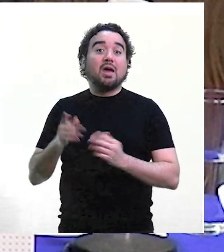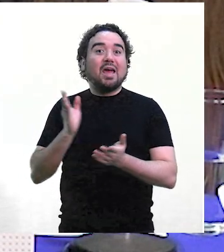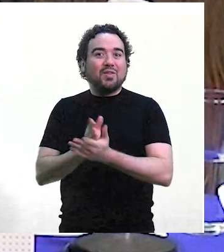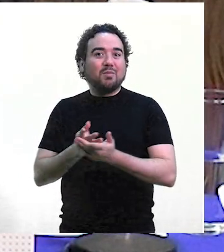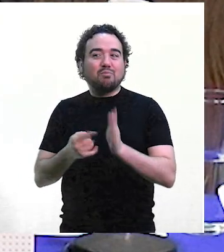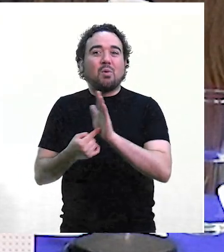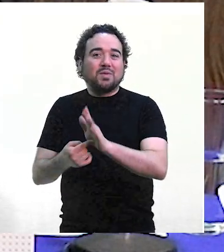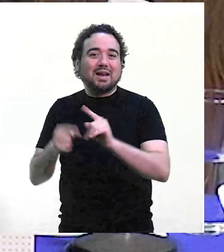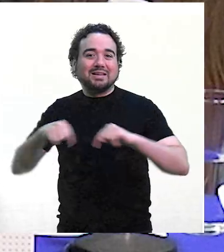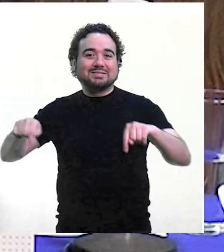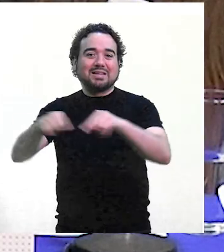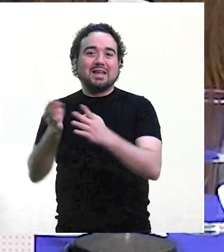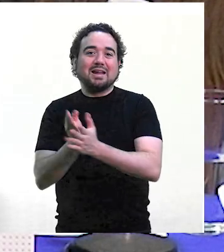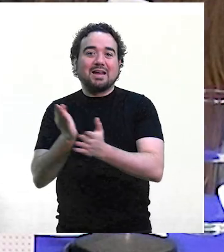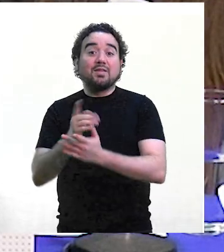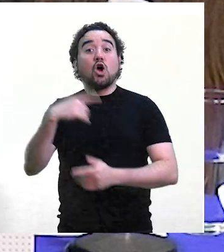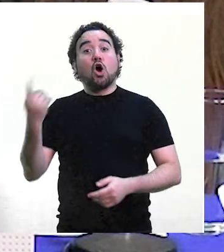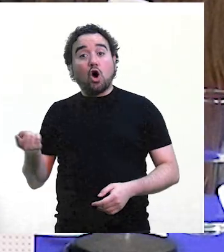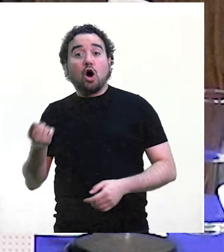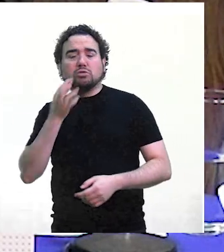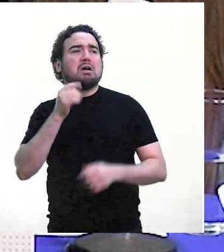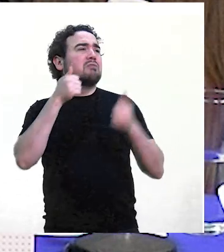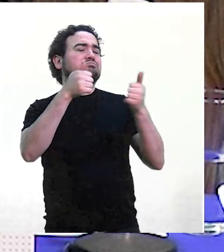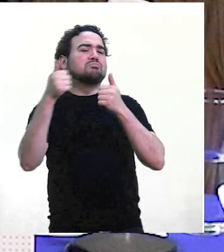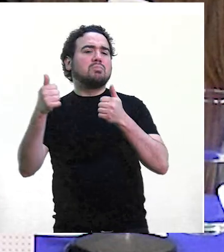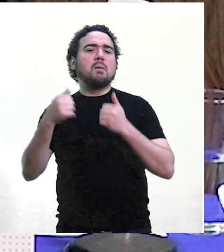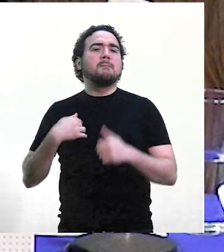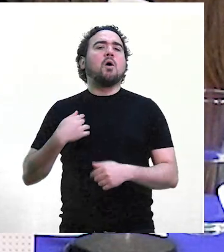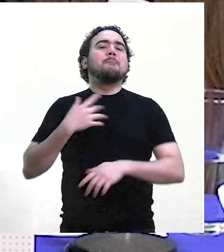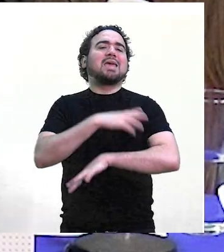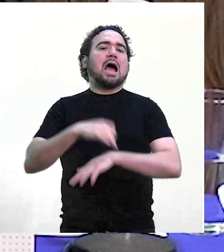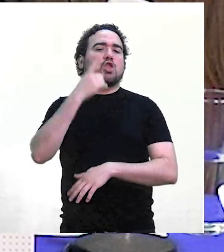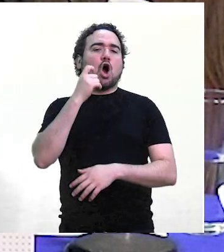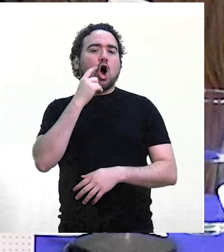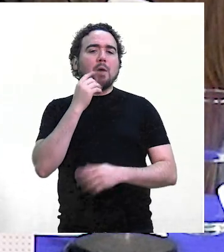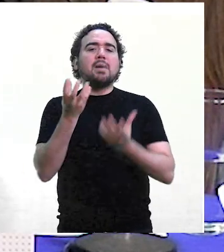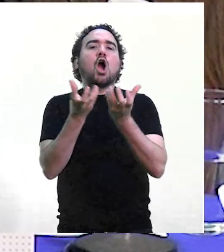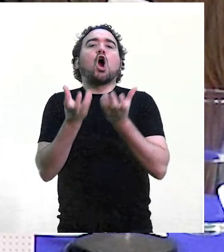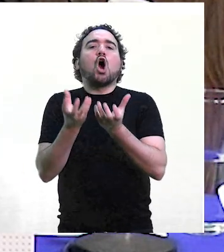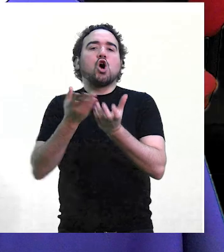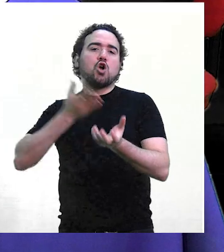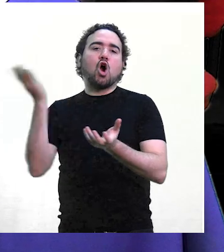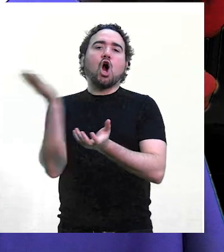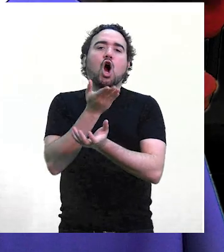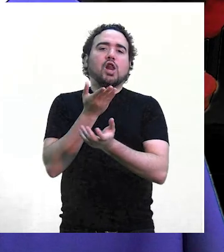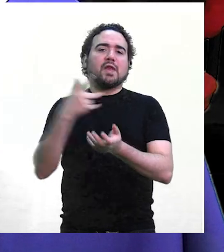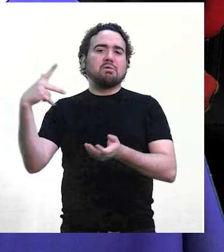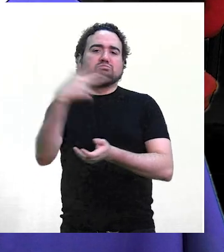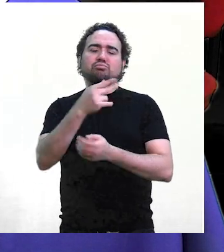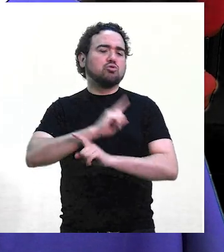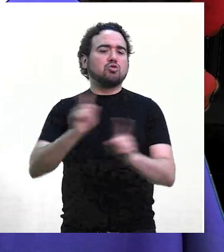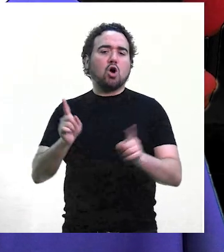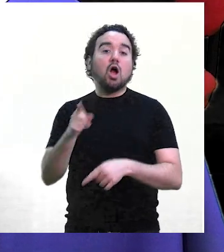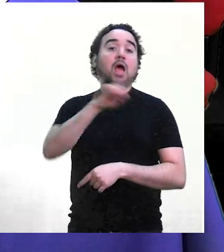Y un estudiante dijo: yo encuentro que estamos ok, pero a mi gato no le voy a cortar los cocos. Así fue su